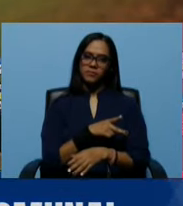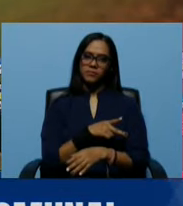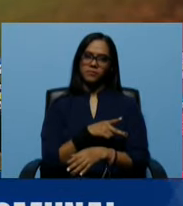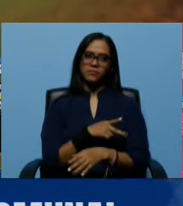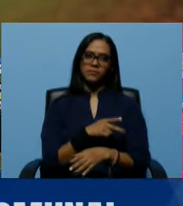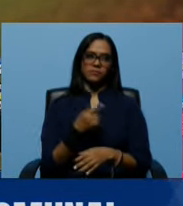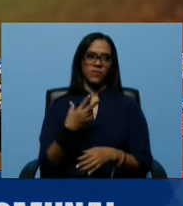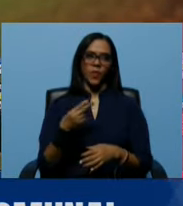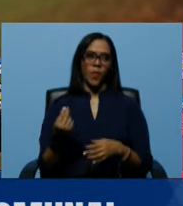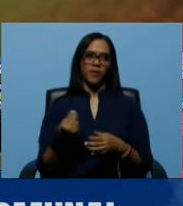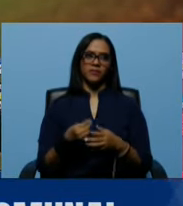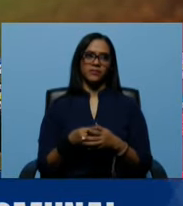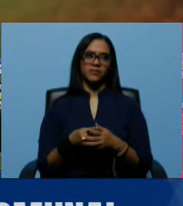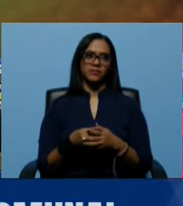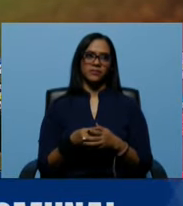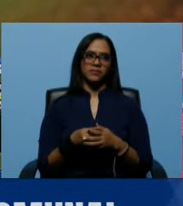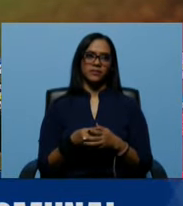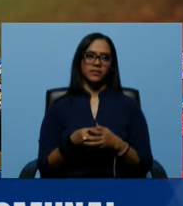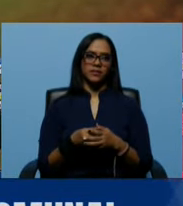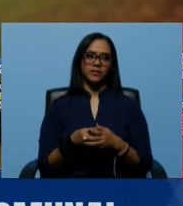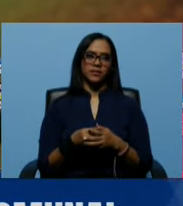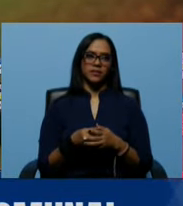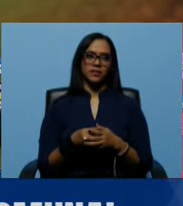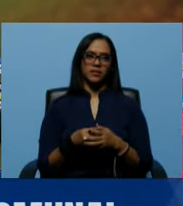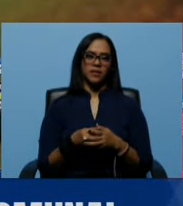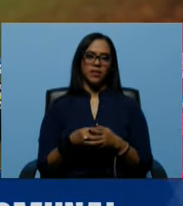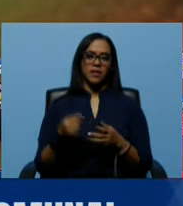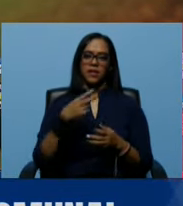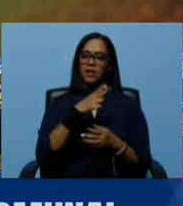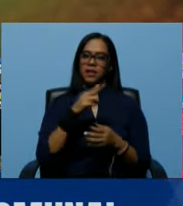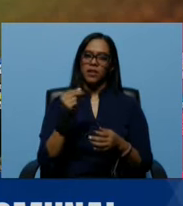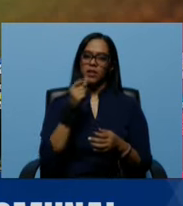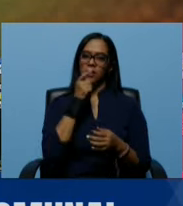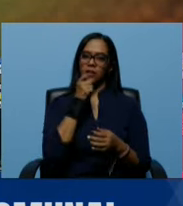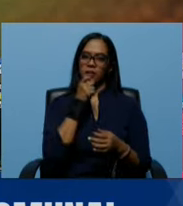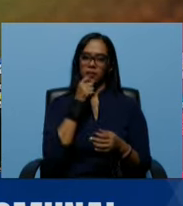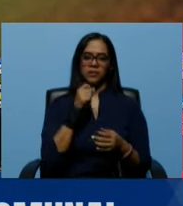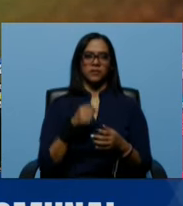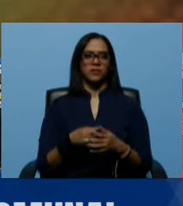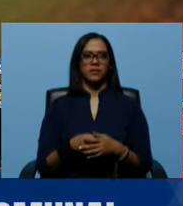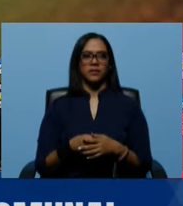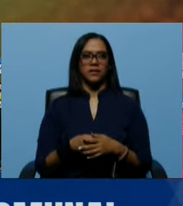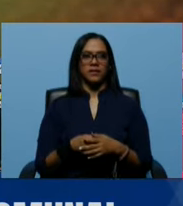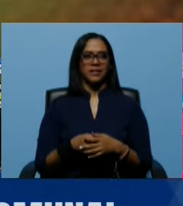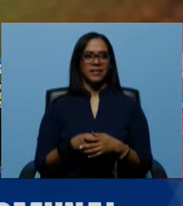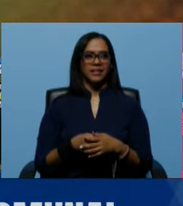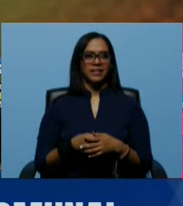¿No? Any question, ¿cómo es? Any question. To be or not to be. ¿Cómo es que?